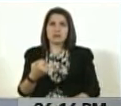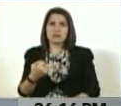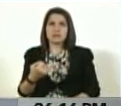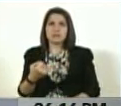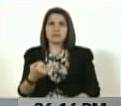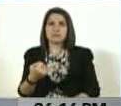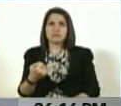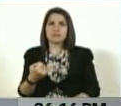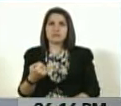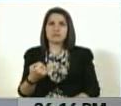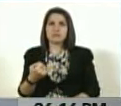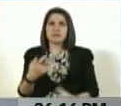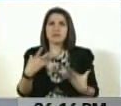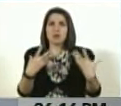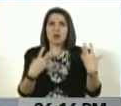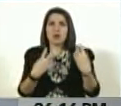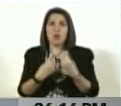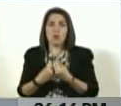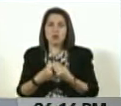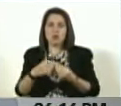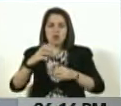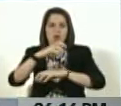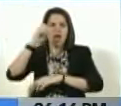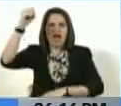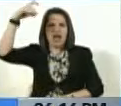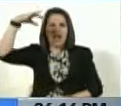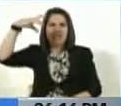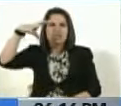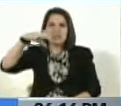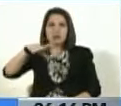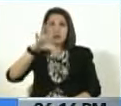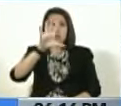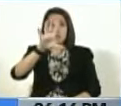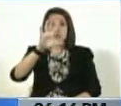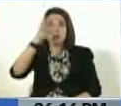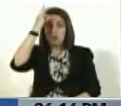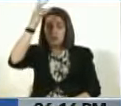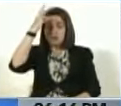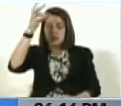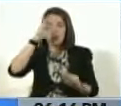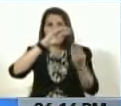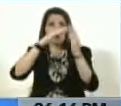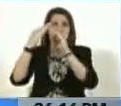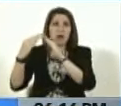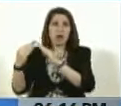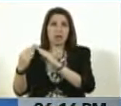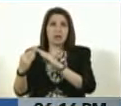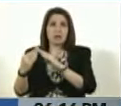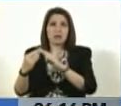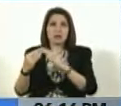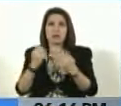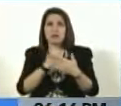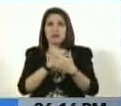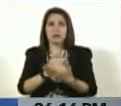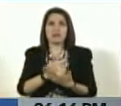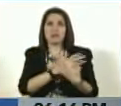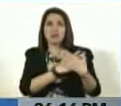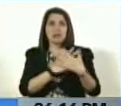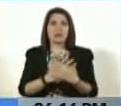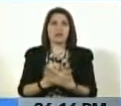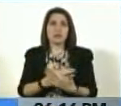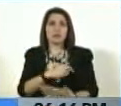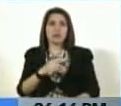Bautista, junto con los del Arañero. Tenemos 5 consejos comunales que están colaborando con nosotros. Nosotros